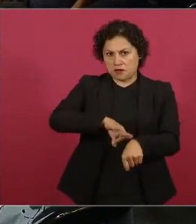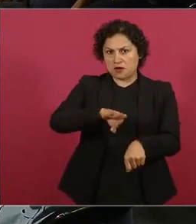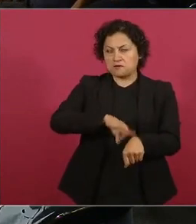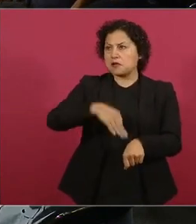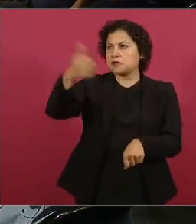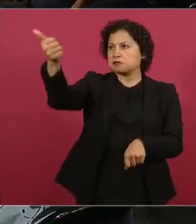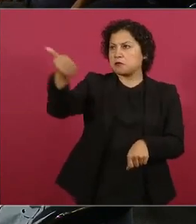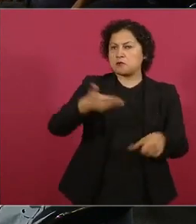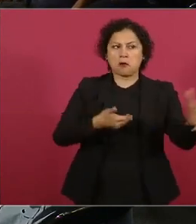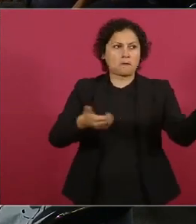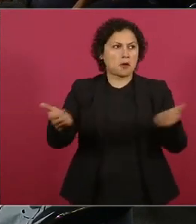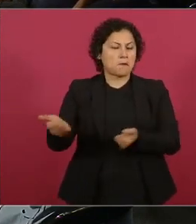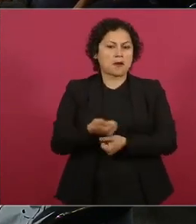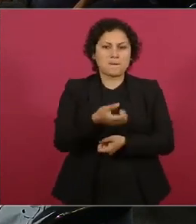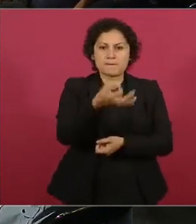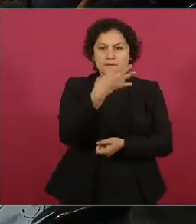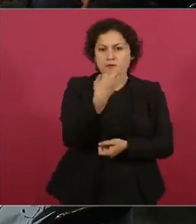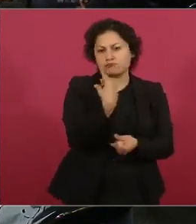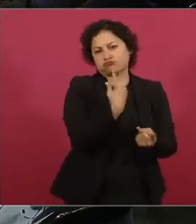medicinas,